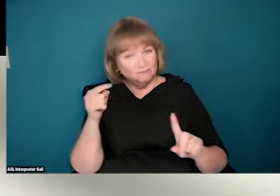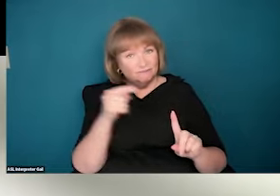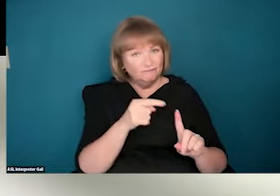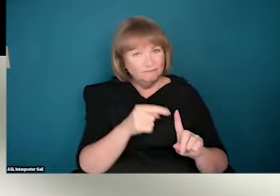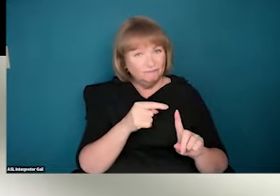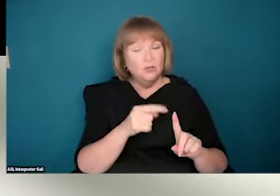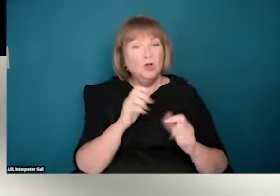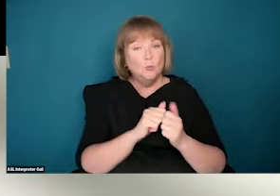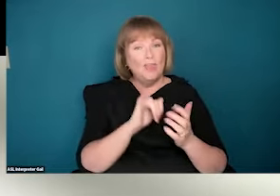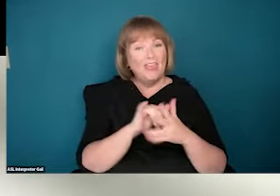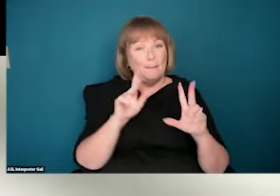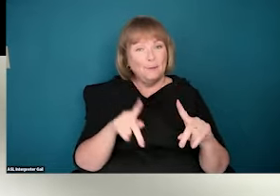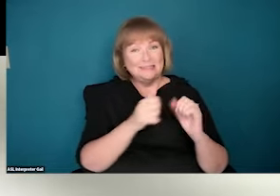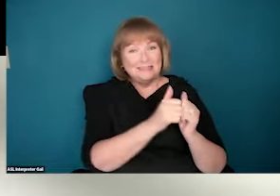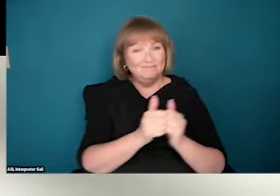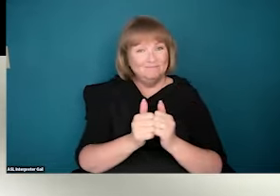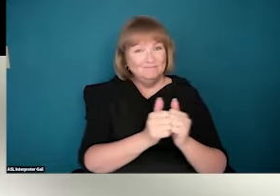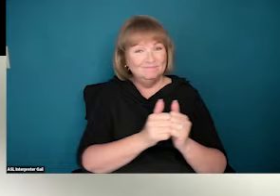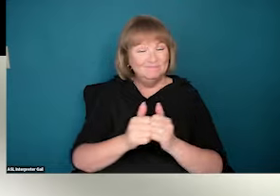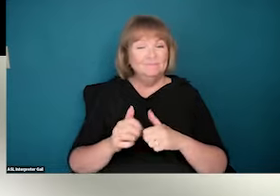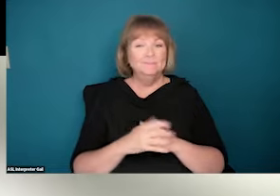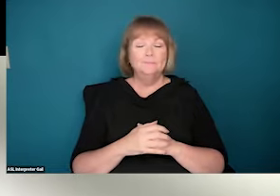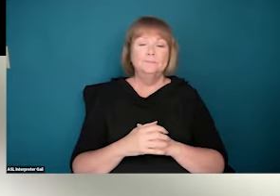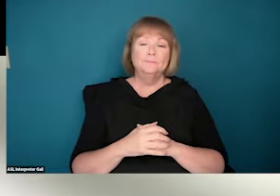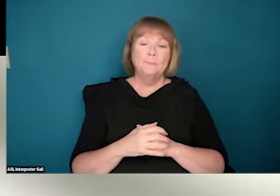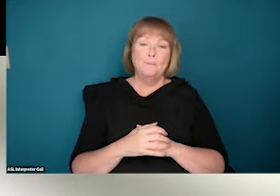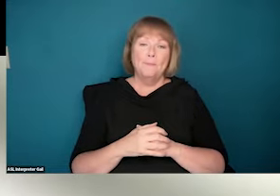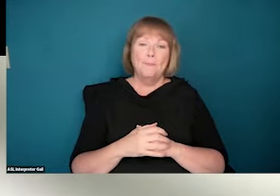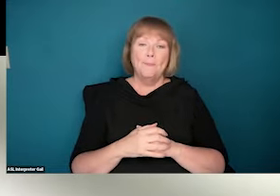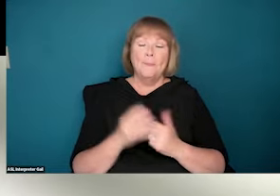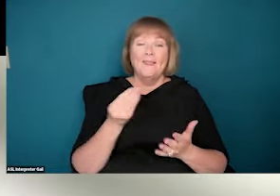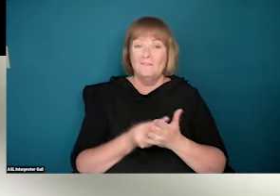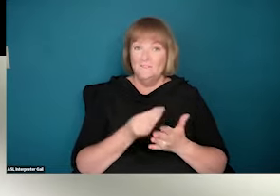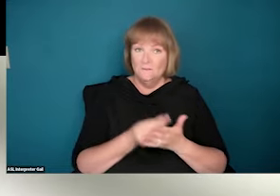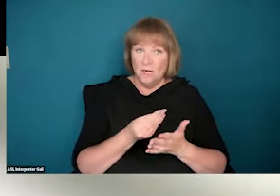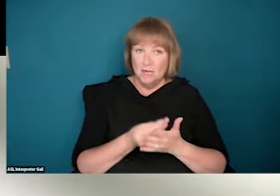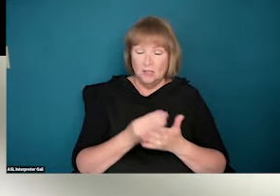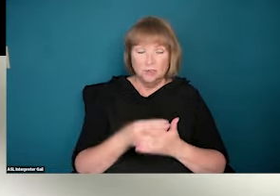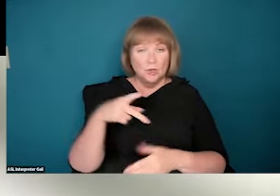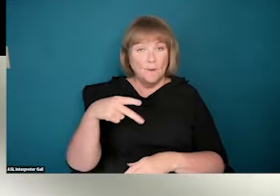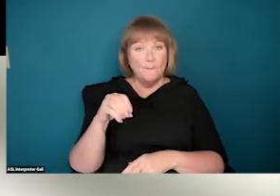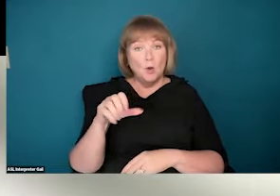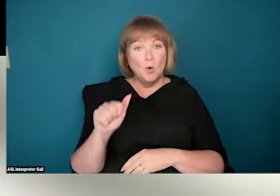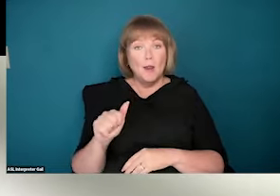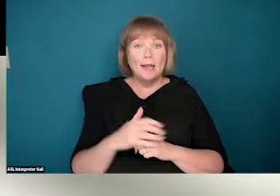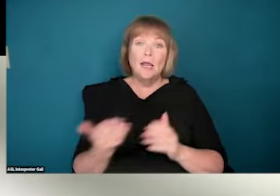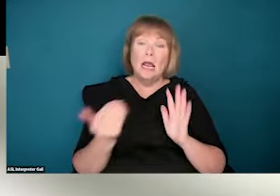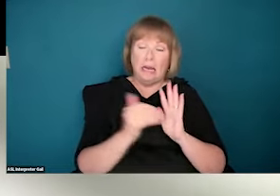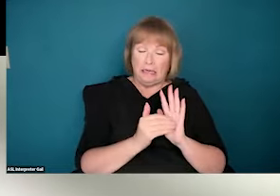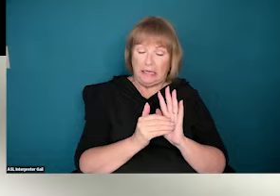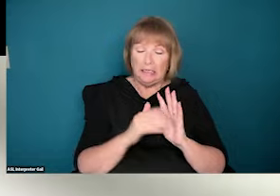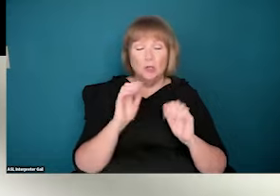de tomar decisiones médicas en conjunto con el individuo, sin necesidad de que haya un poder de abogado presente. Los poderes